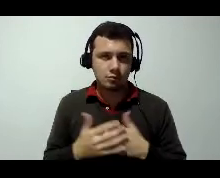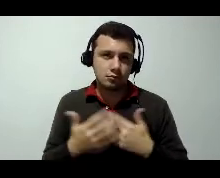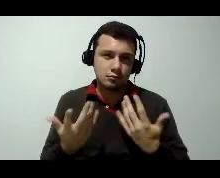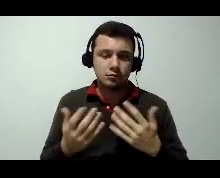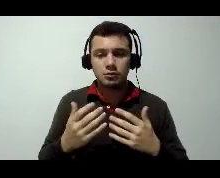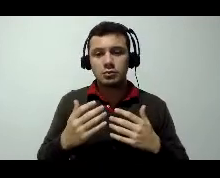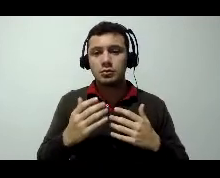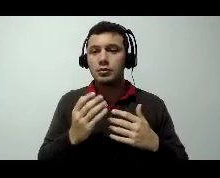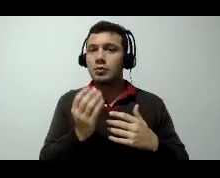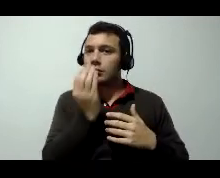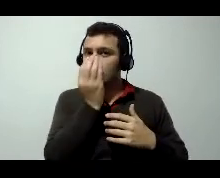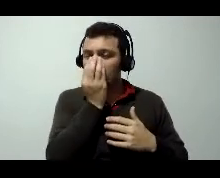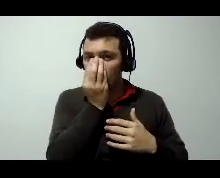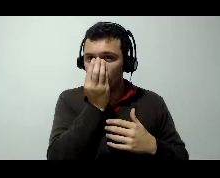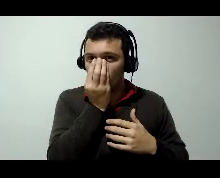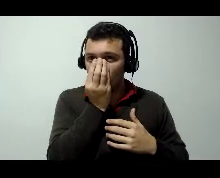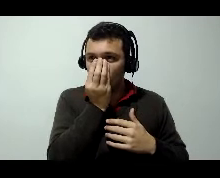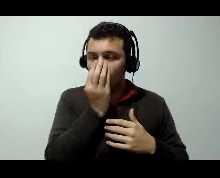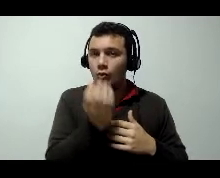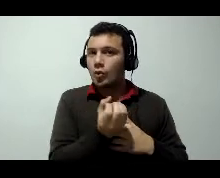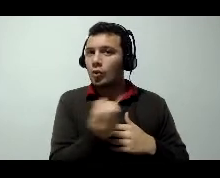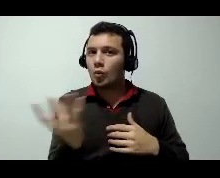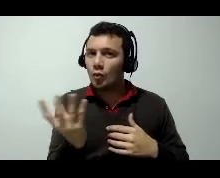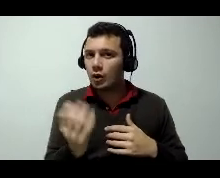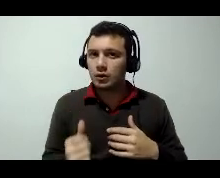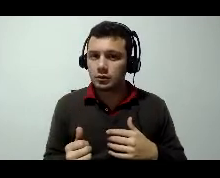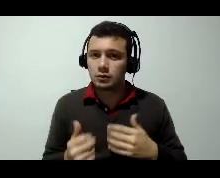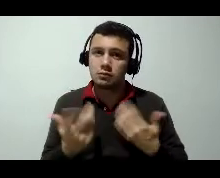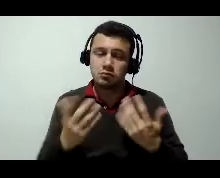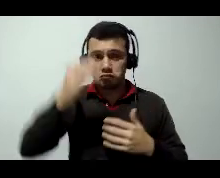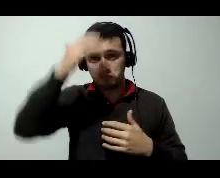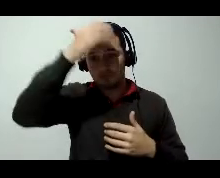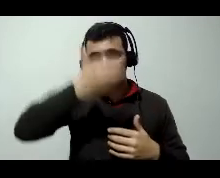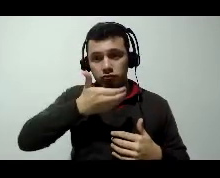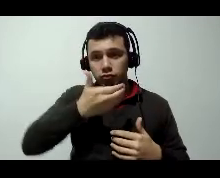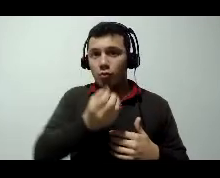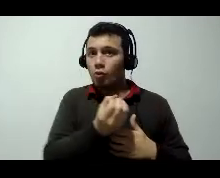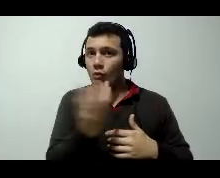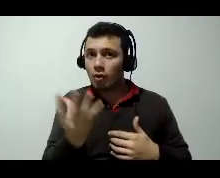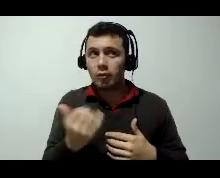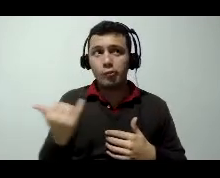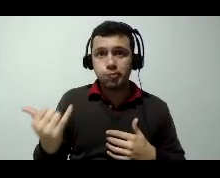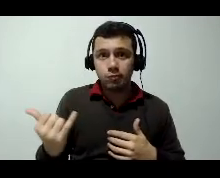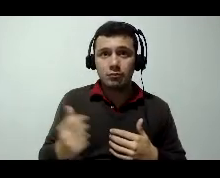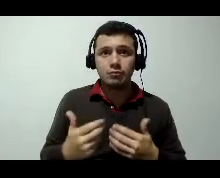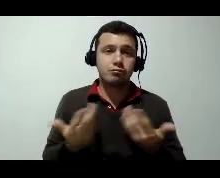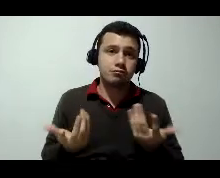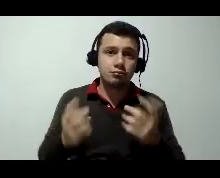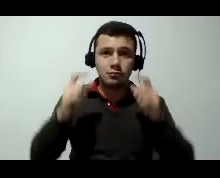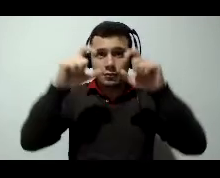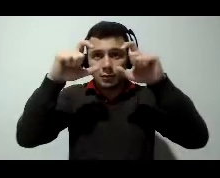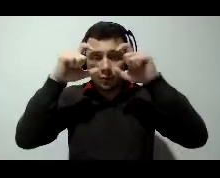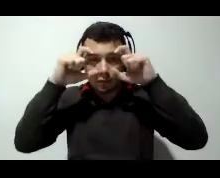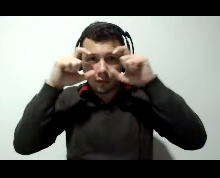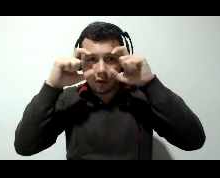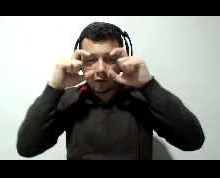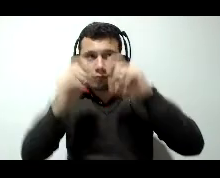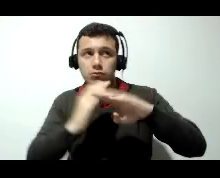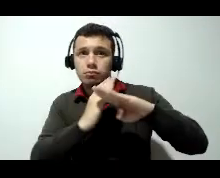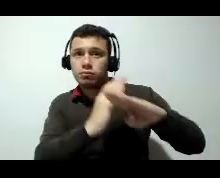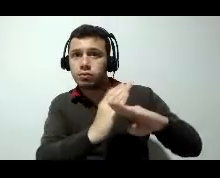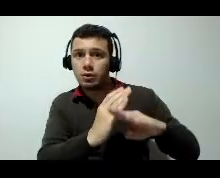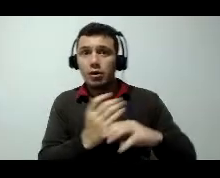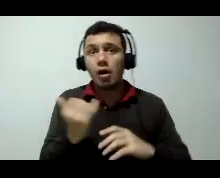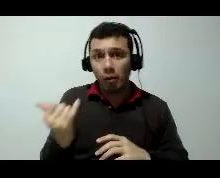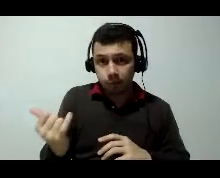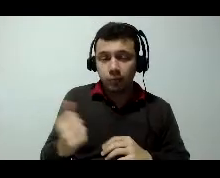respiradores N95? Si tengo caretas, si tengo gafas de seguridad, ¿qué cantidad tengo? ¿Cuál es mi stock?